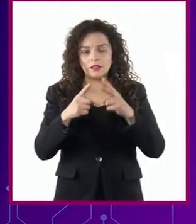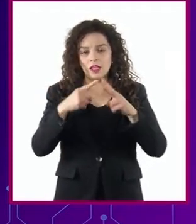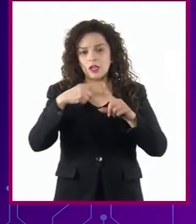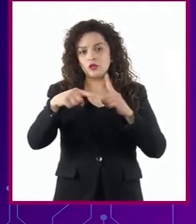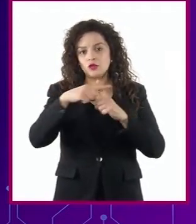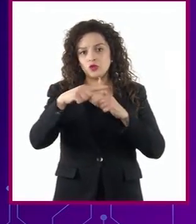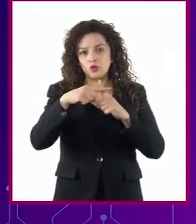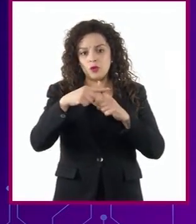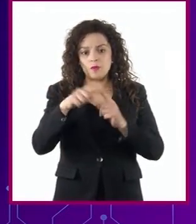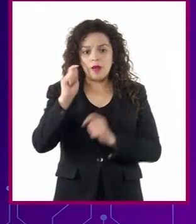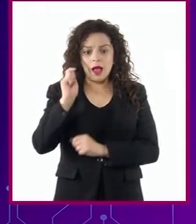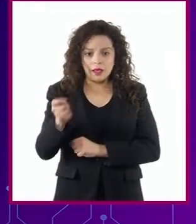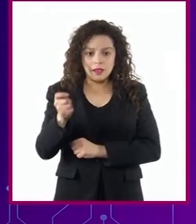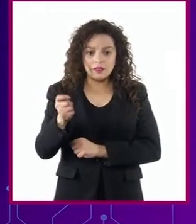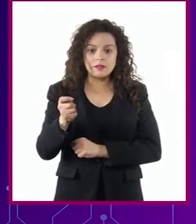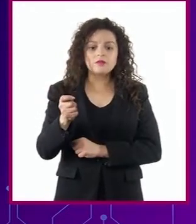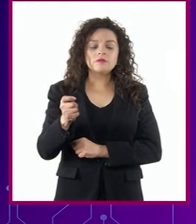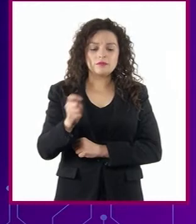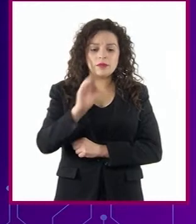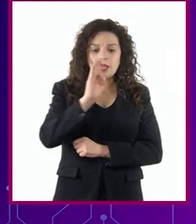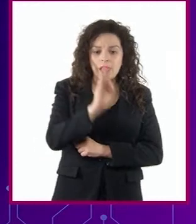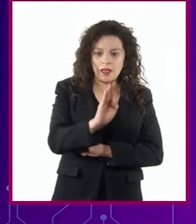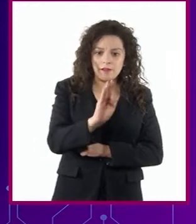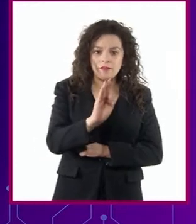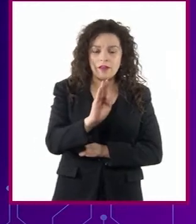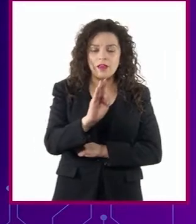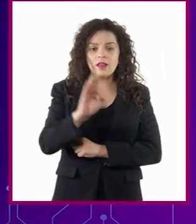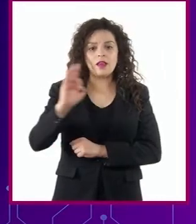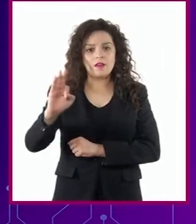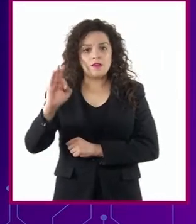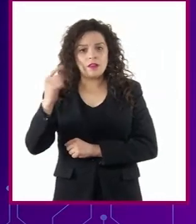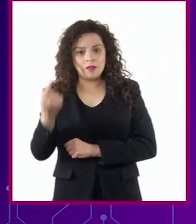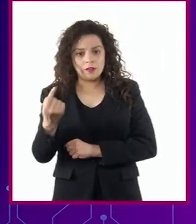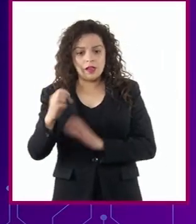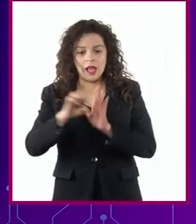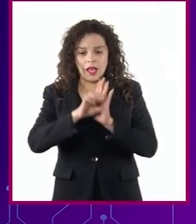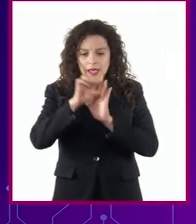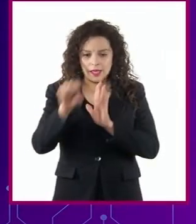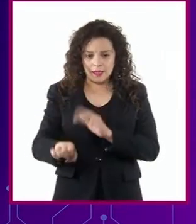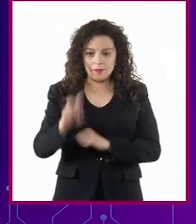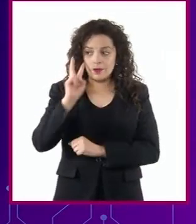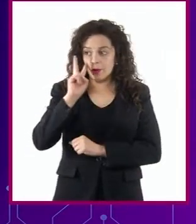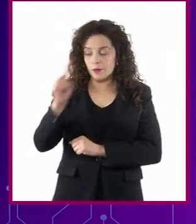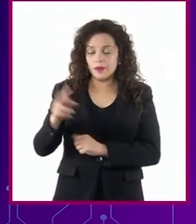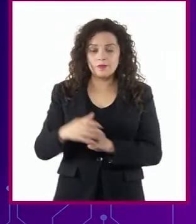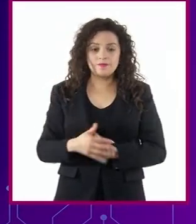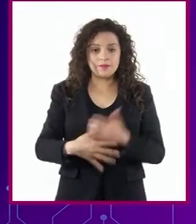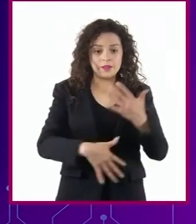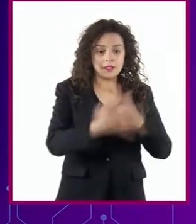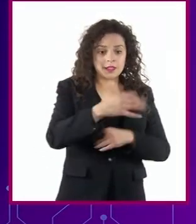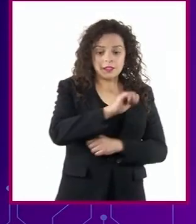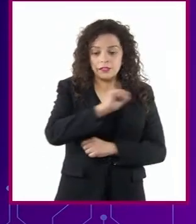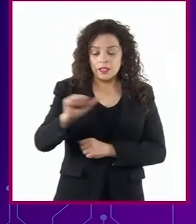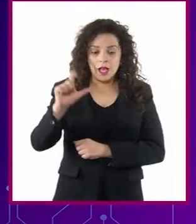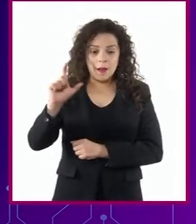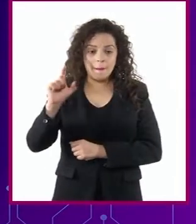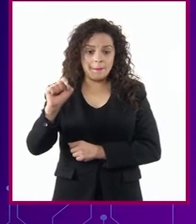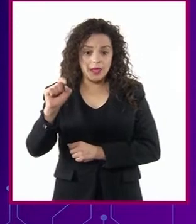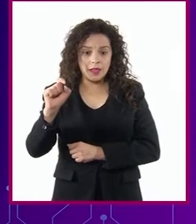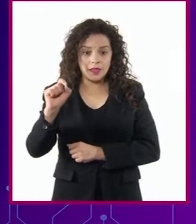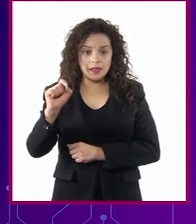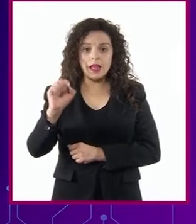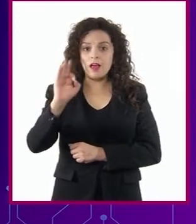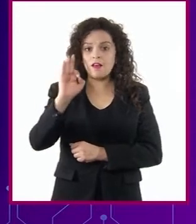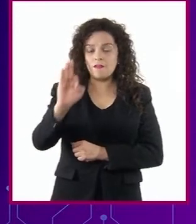frecuencia del intervalo con la frecuencia acumulada del anterior. Por ejemplo, para el intervalo de 15 a 20, la frecuencia